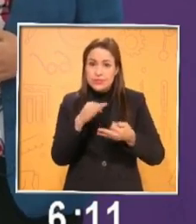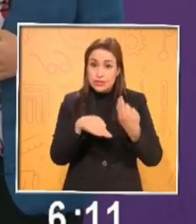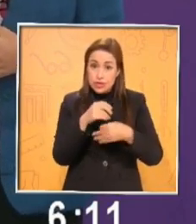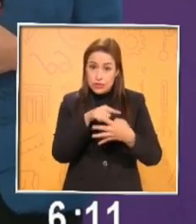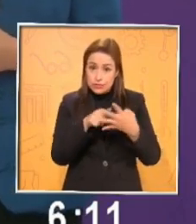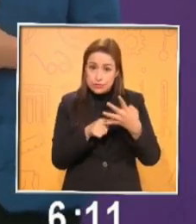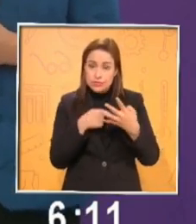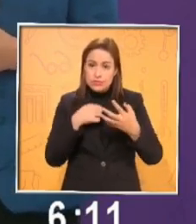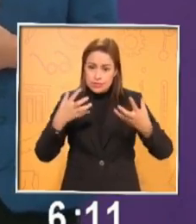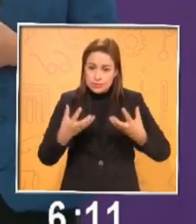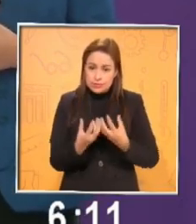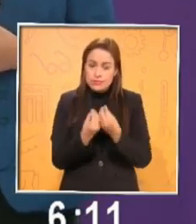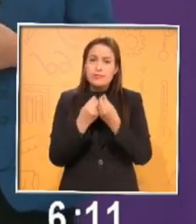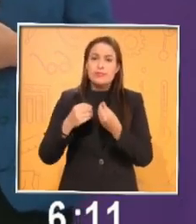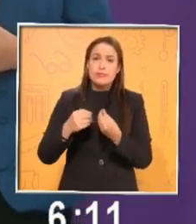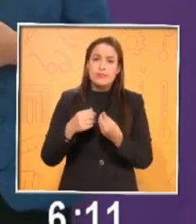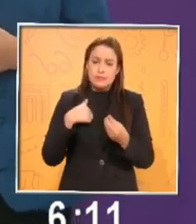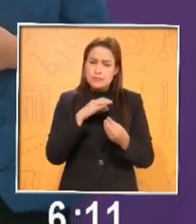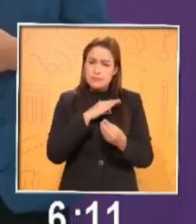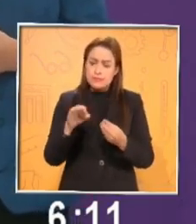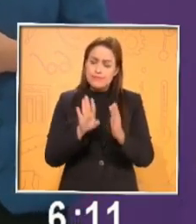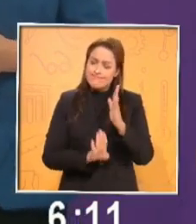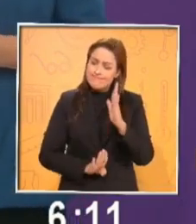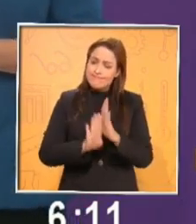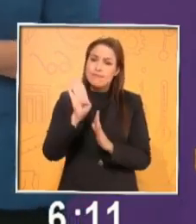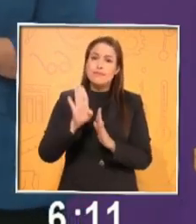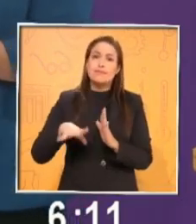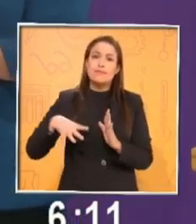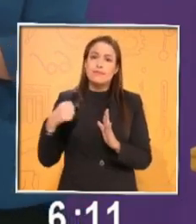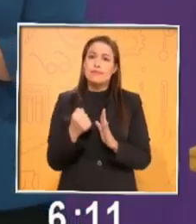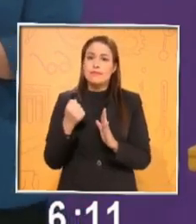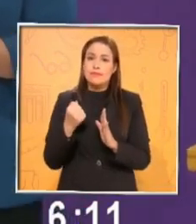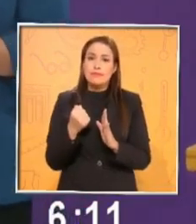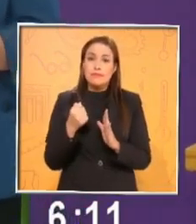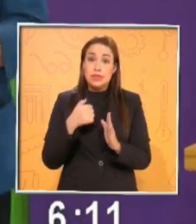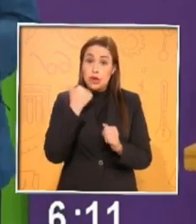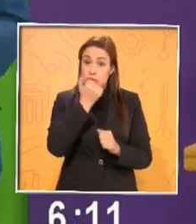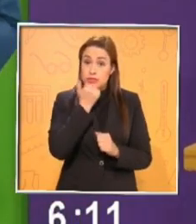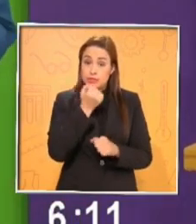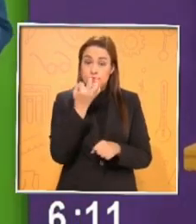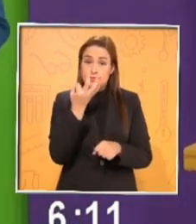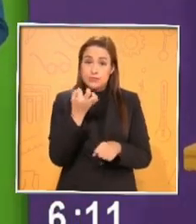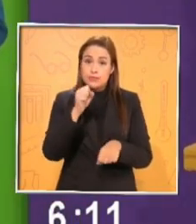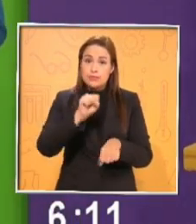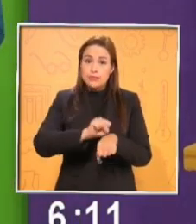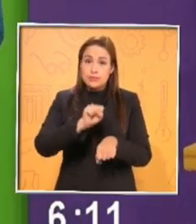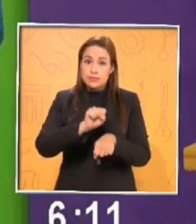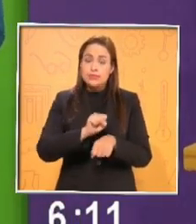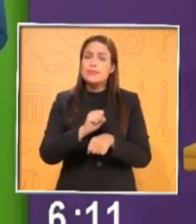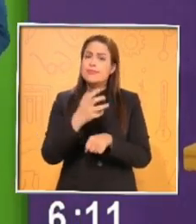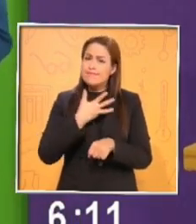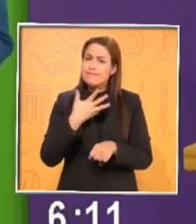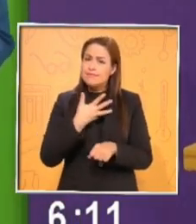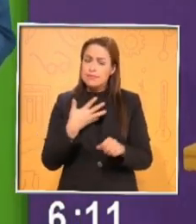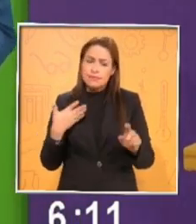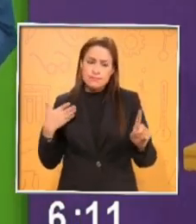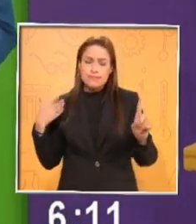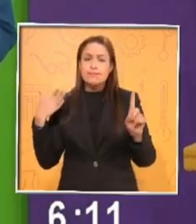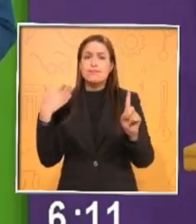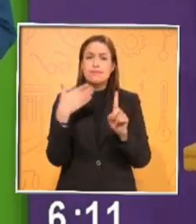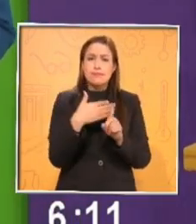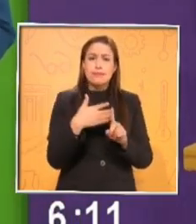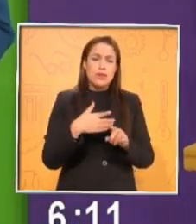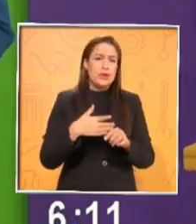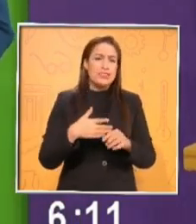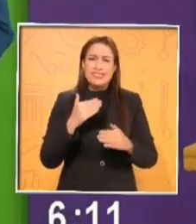conjunto, vamos a sacar adelante esta situación. Los alumnos de tercero de secundaria tienen un reto más fuerte que los